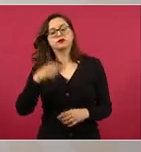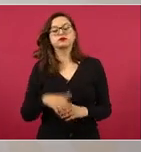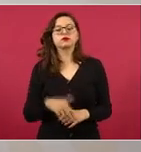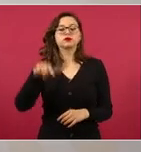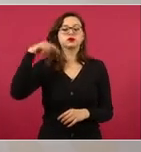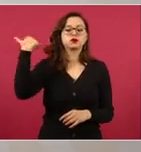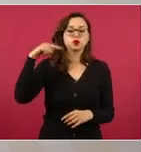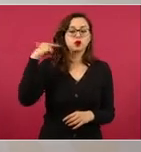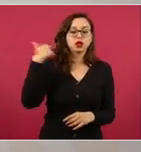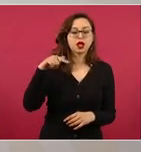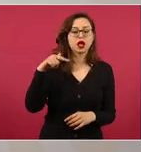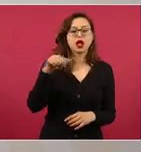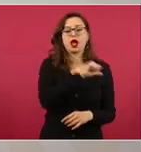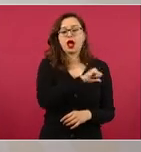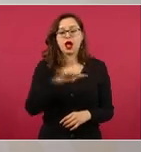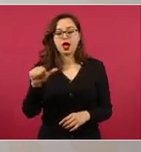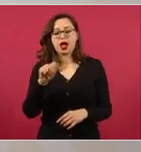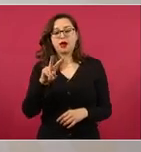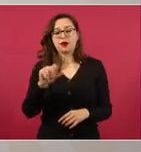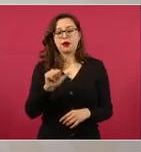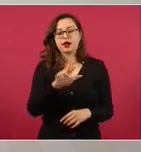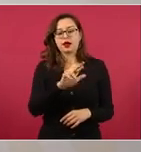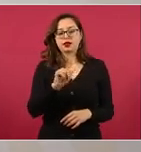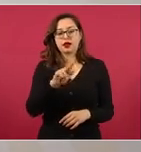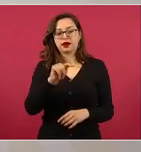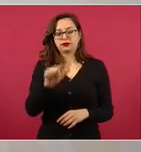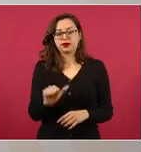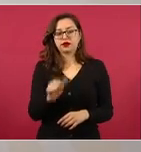a Vallarta, 2 horas y media.